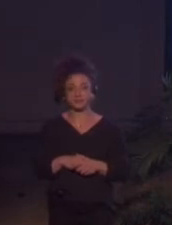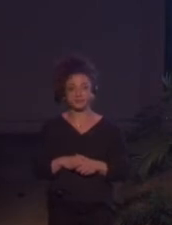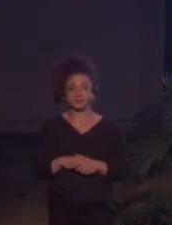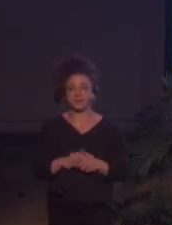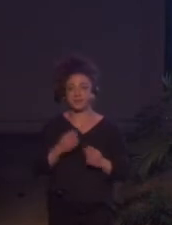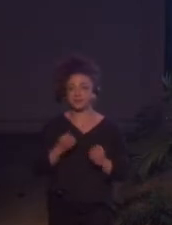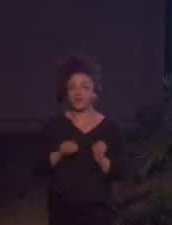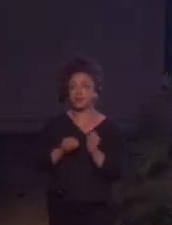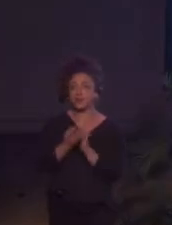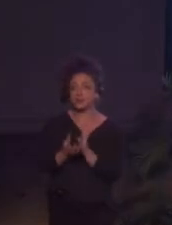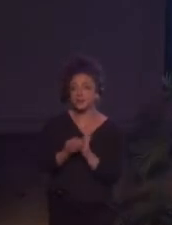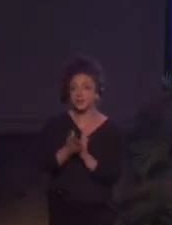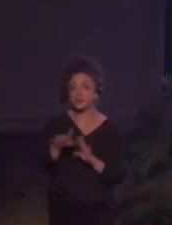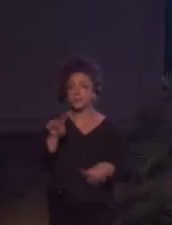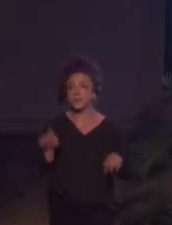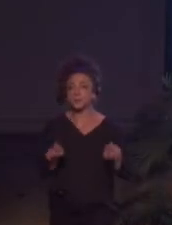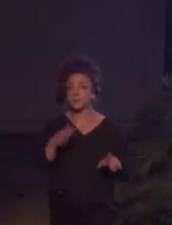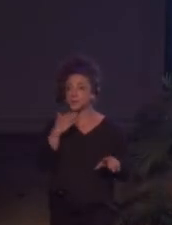Komentariren bat, galderak.